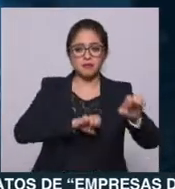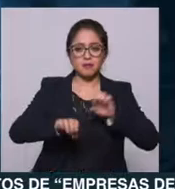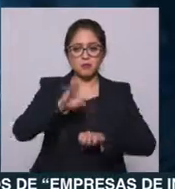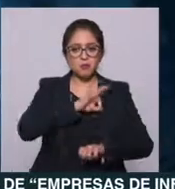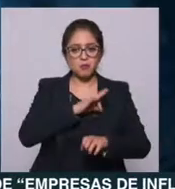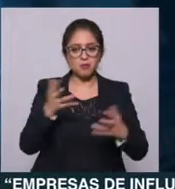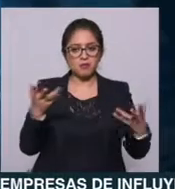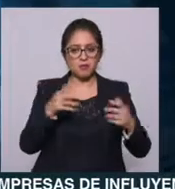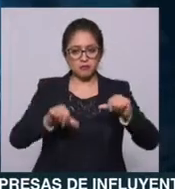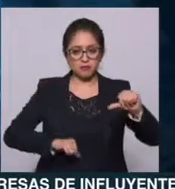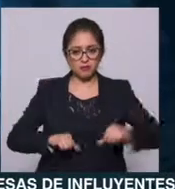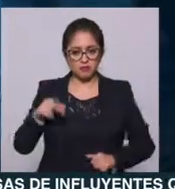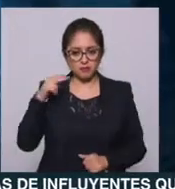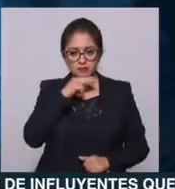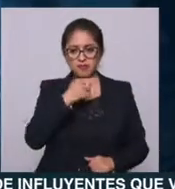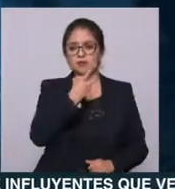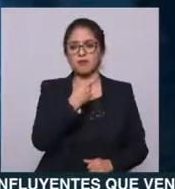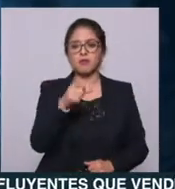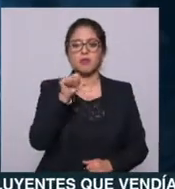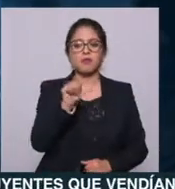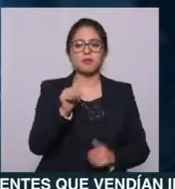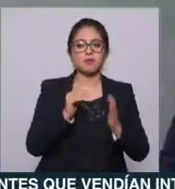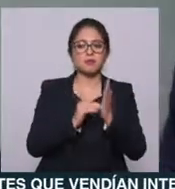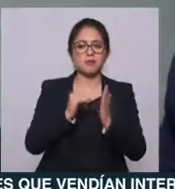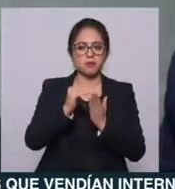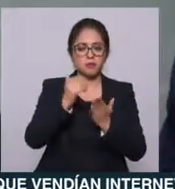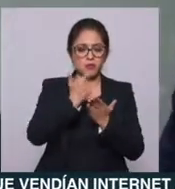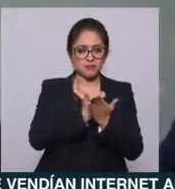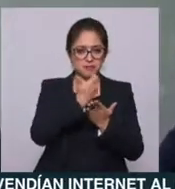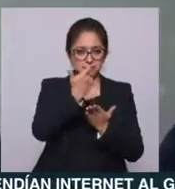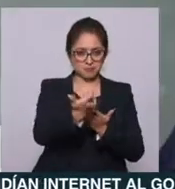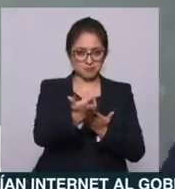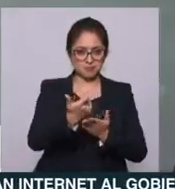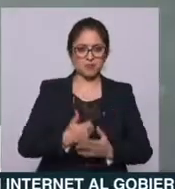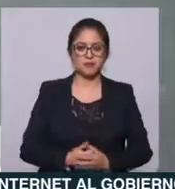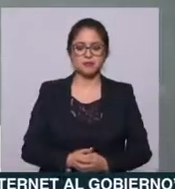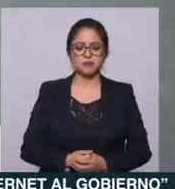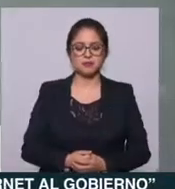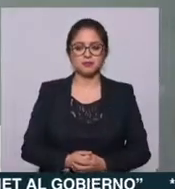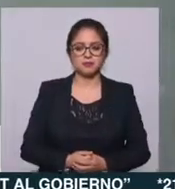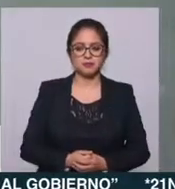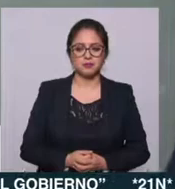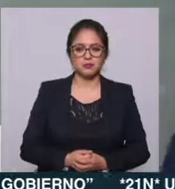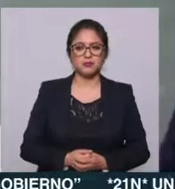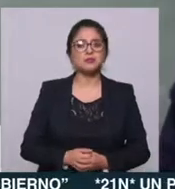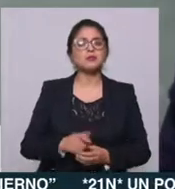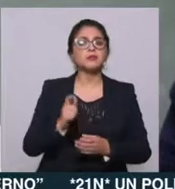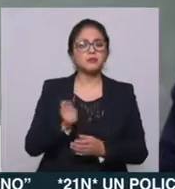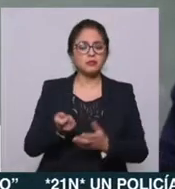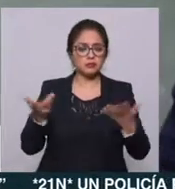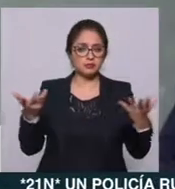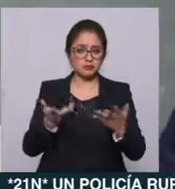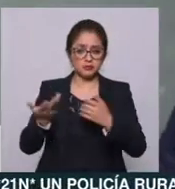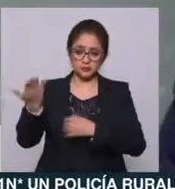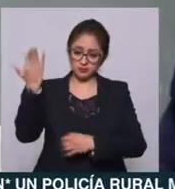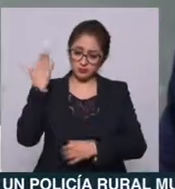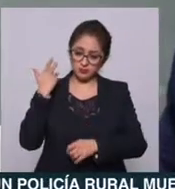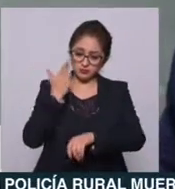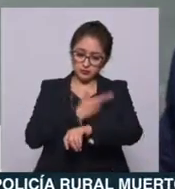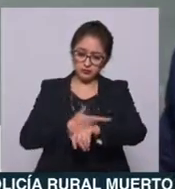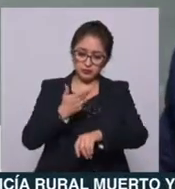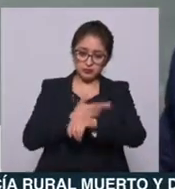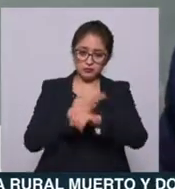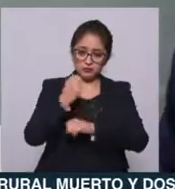manera inmediata, 116 millones de pesos. Lo que vamos a hacer es, las licitaciones del año 2020, las vamos